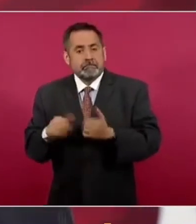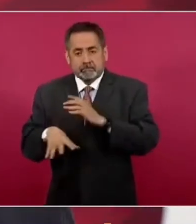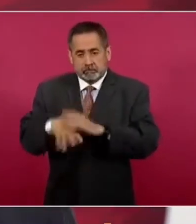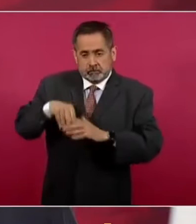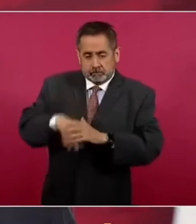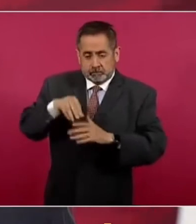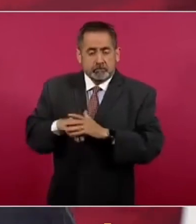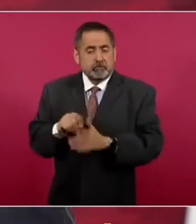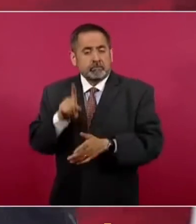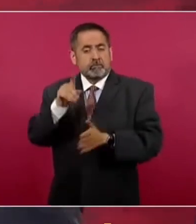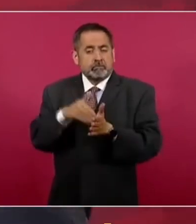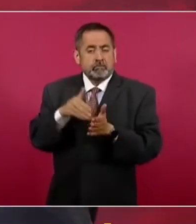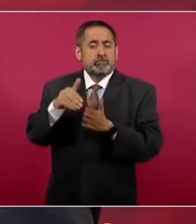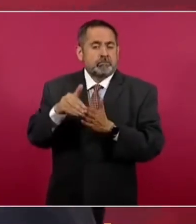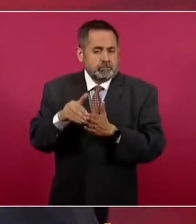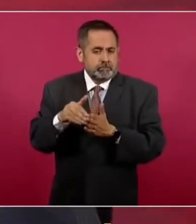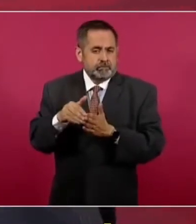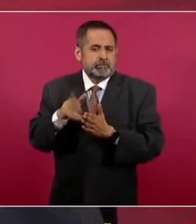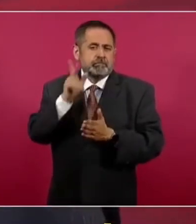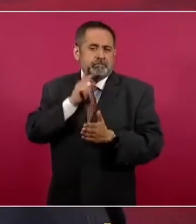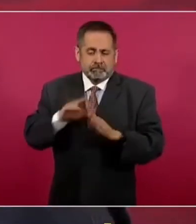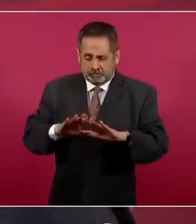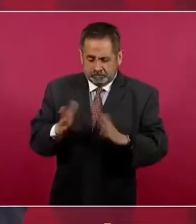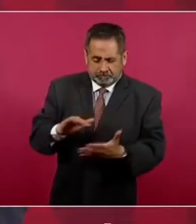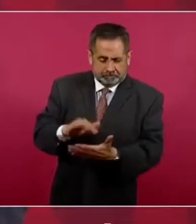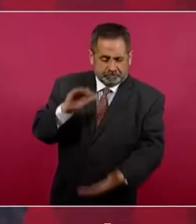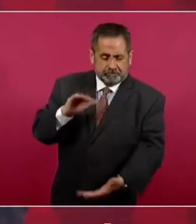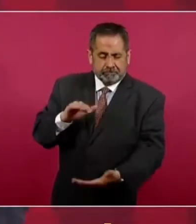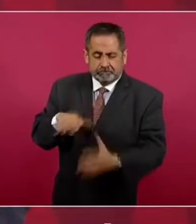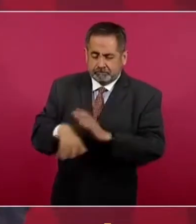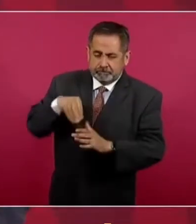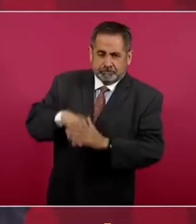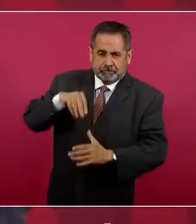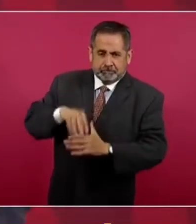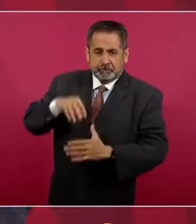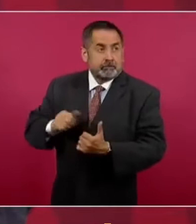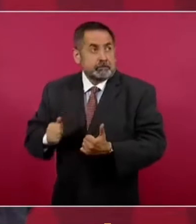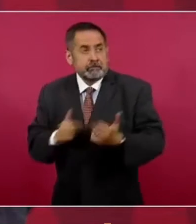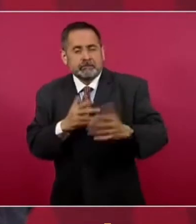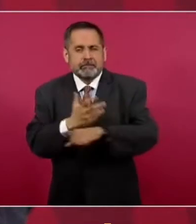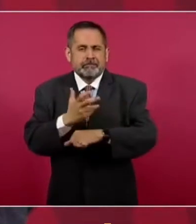extraiga 1 millón de barriles diarios de Venezuela.